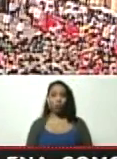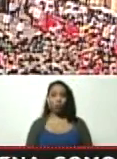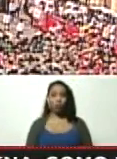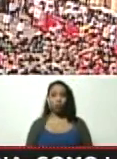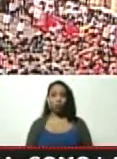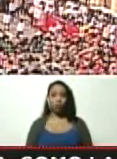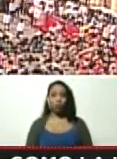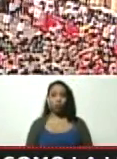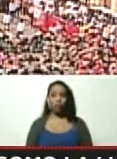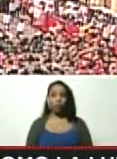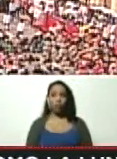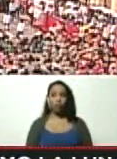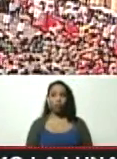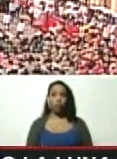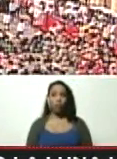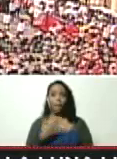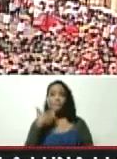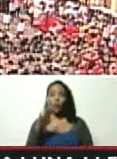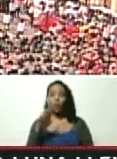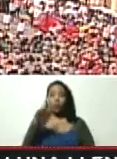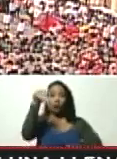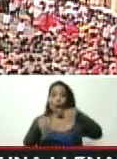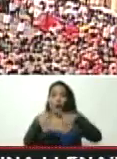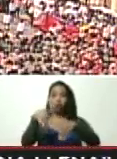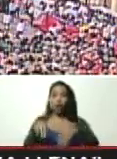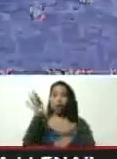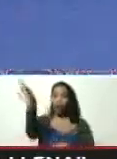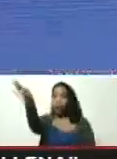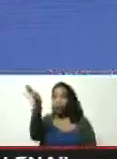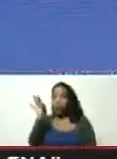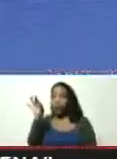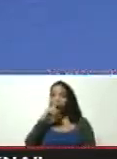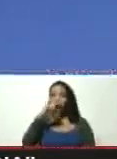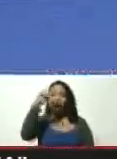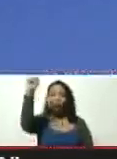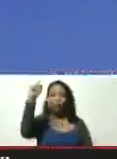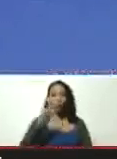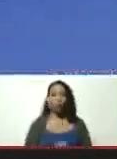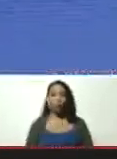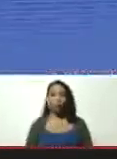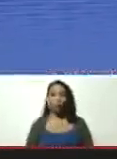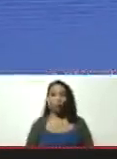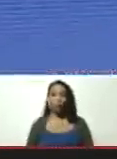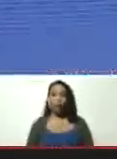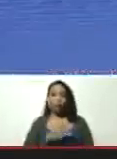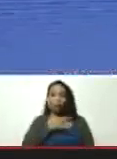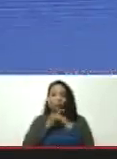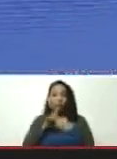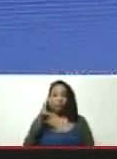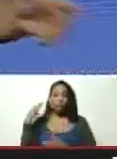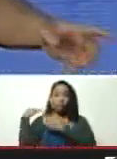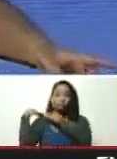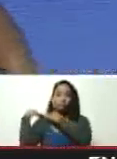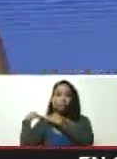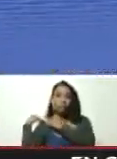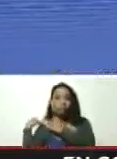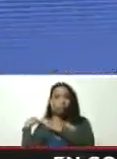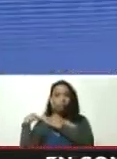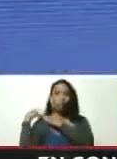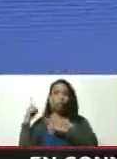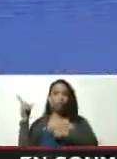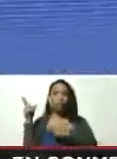que en unas próximas elecciones eligieran a Nicolás Maduro presidente, con el dolor a cuesta, muchos se quedaron en